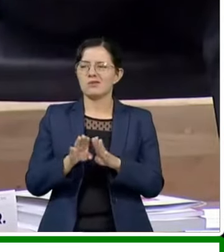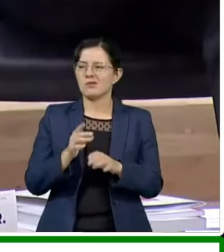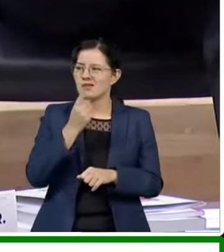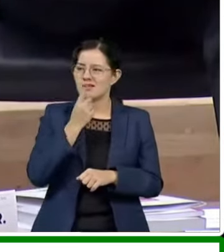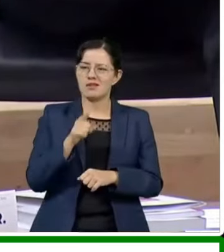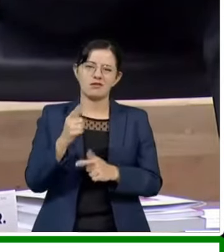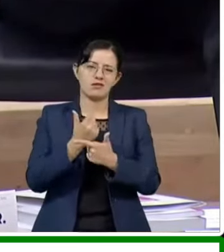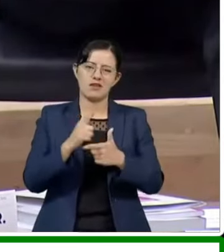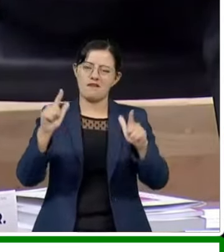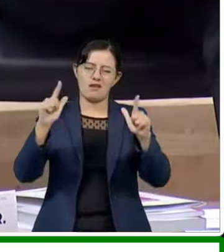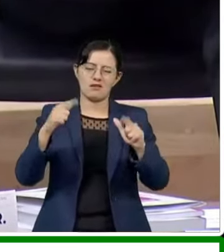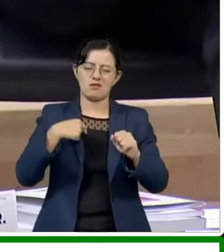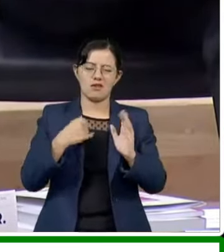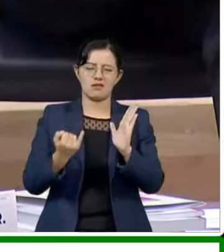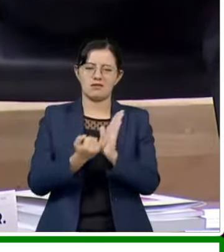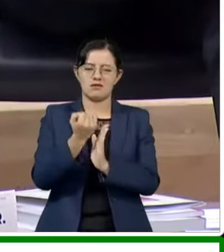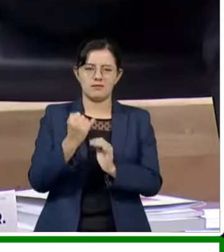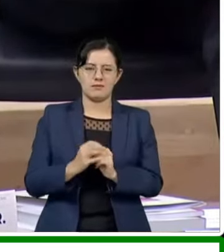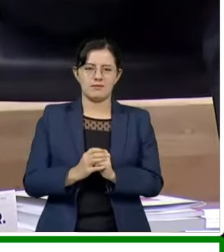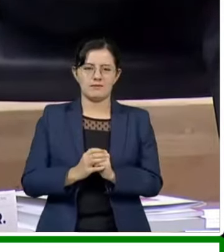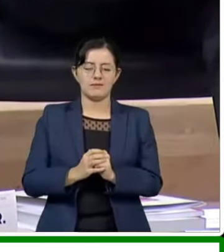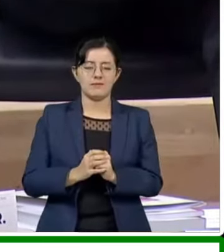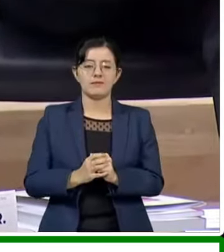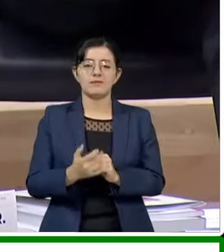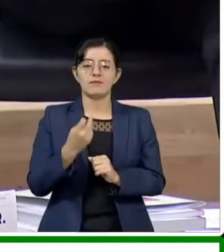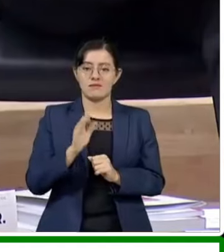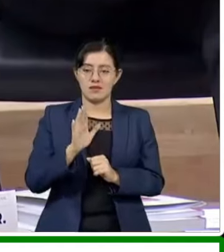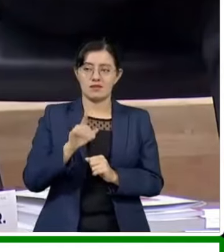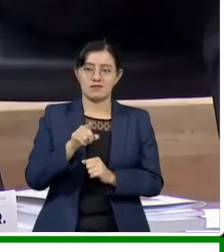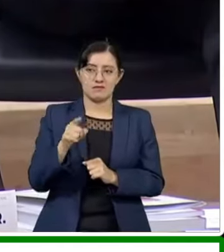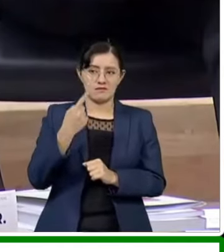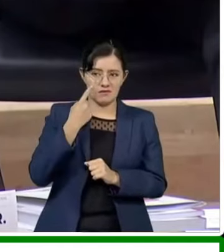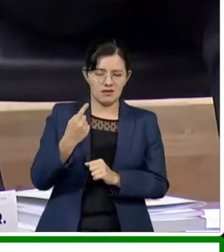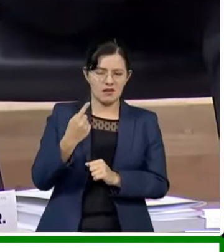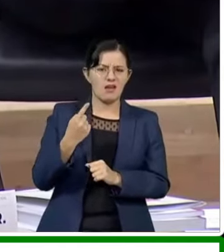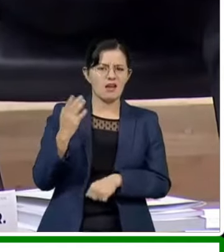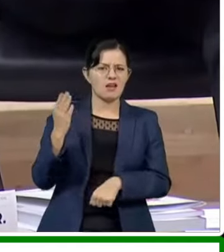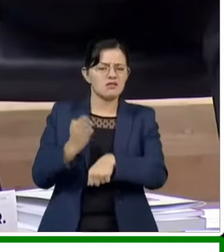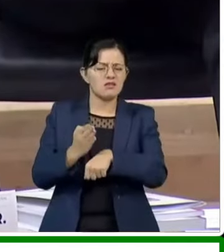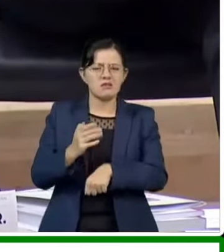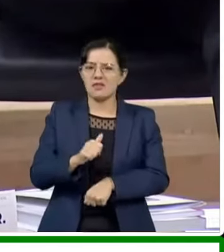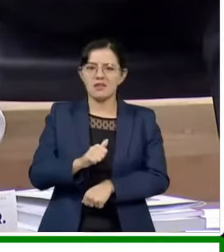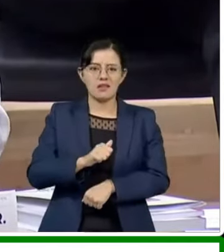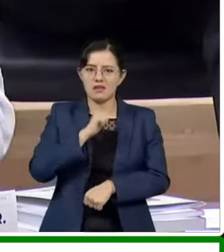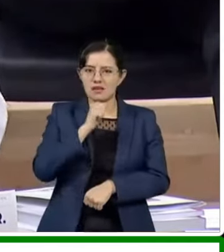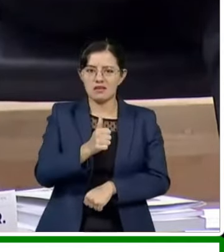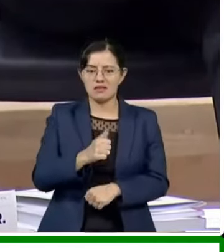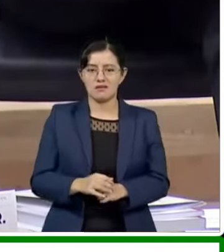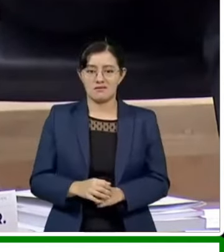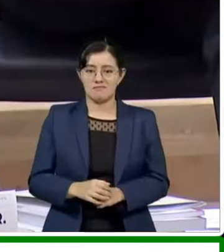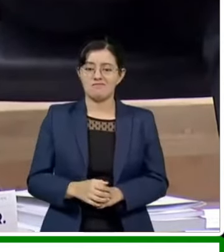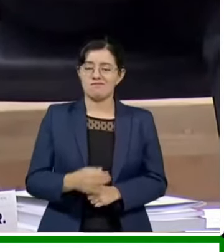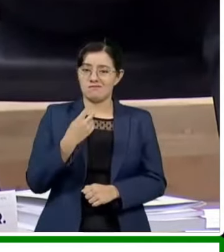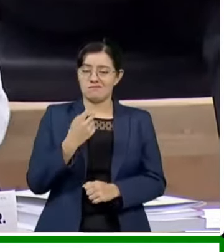duro?, liberalidad. Y todo parece indicar que además lo podrán hacer con impunidad. Uy, pues eso sí sería